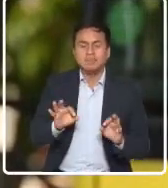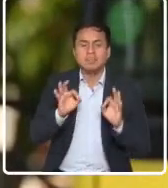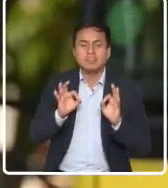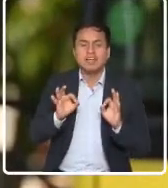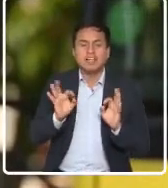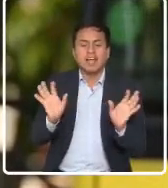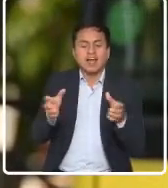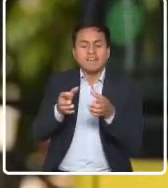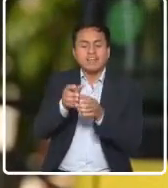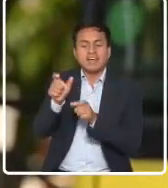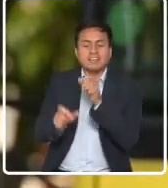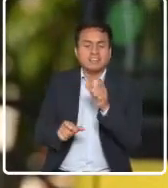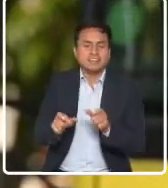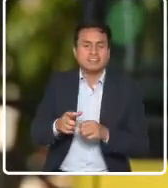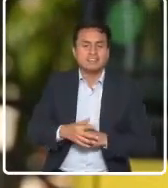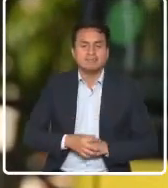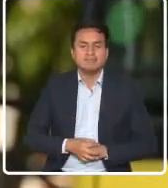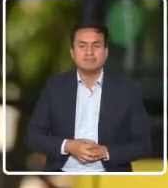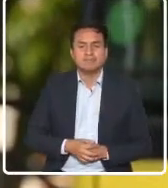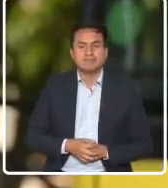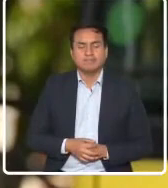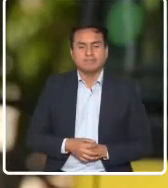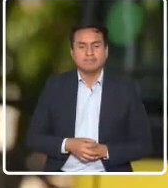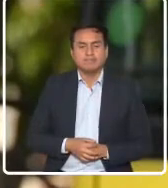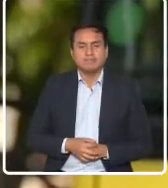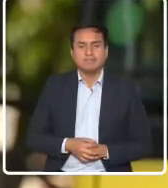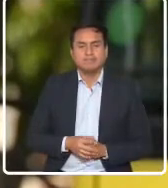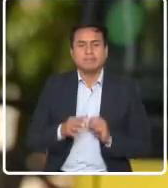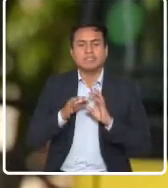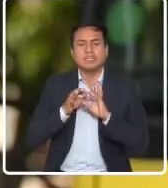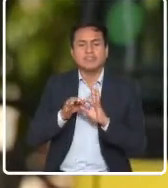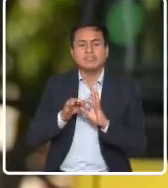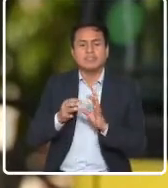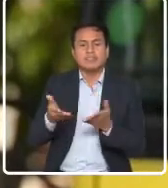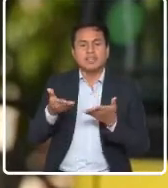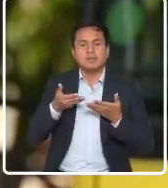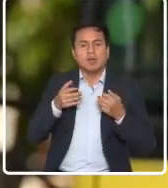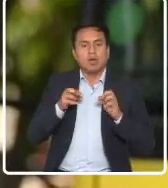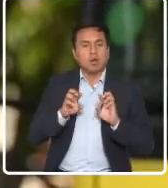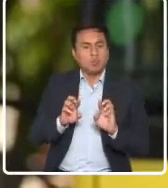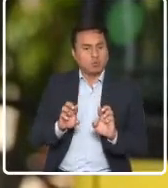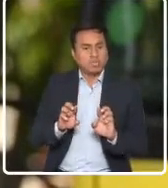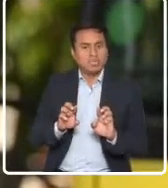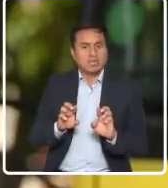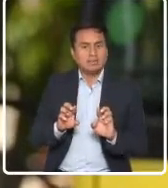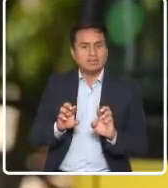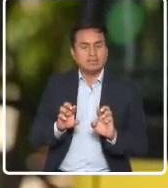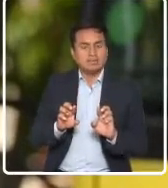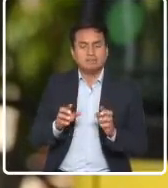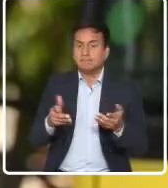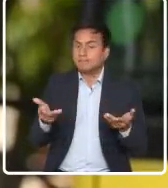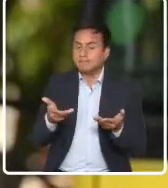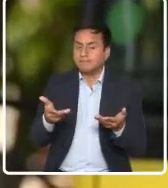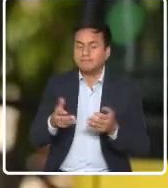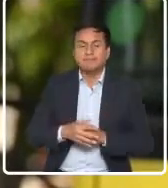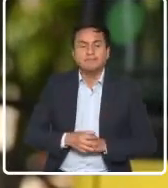en especial a mis brigadistas. Gracias por darme la oportunidad